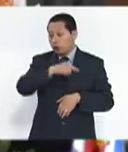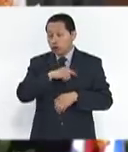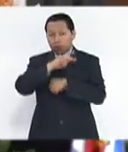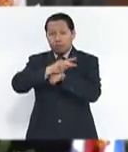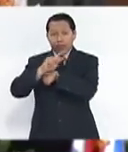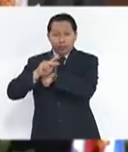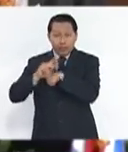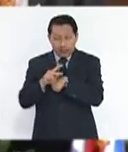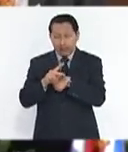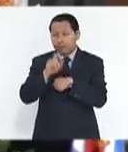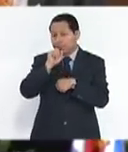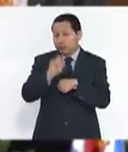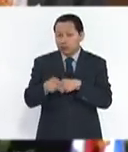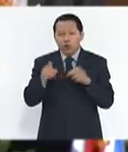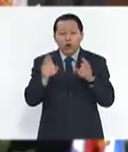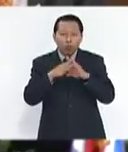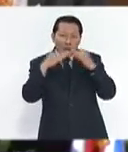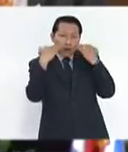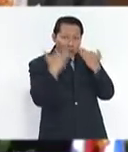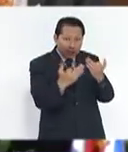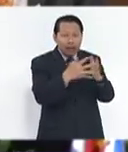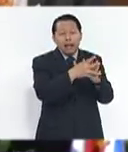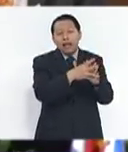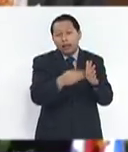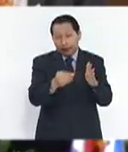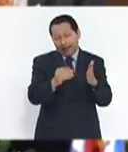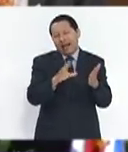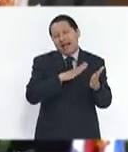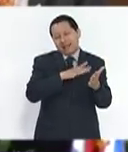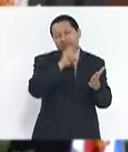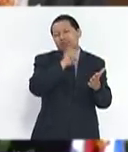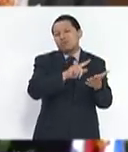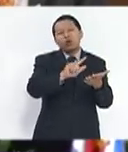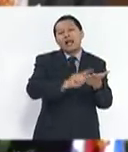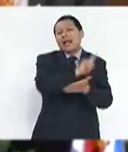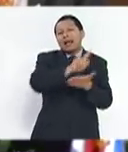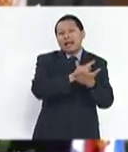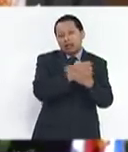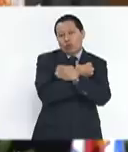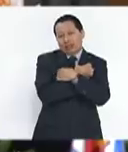de Iberoamérica es justamente la reforma educativa. Con mucha,